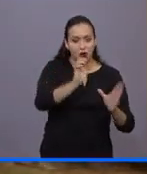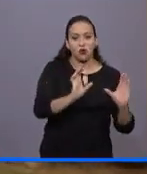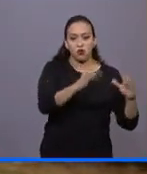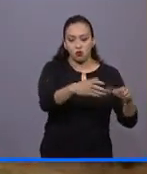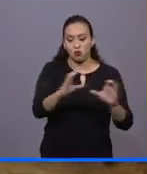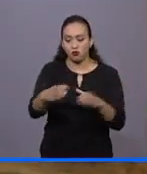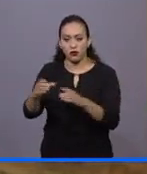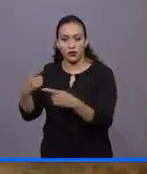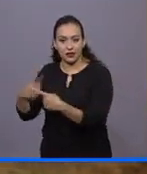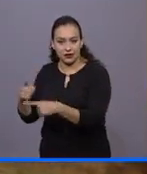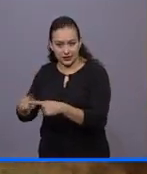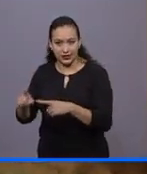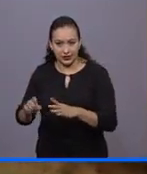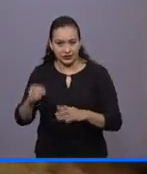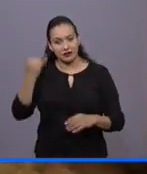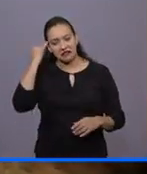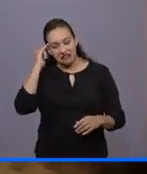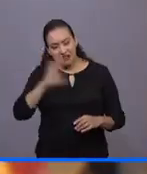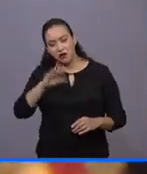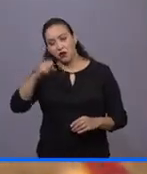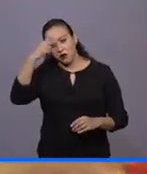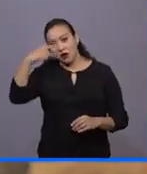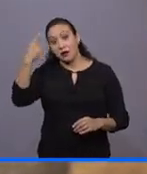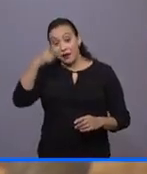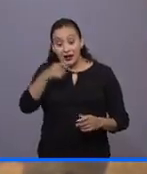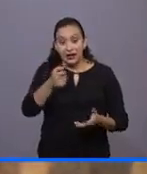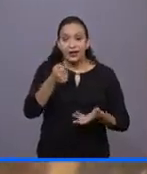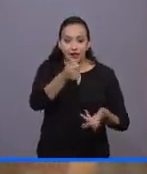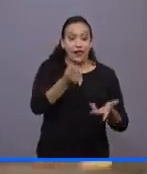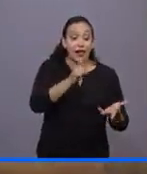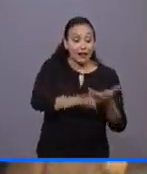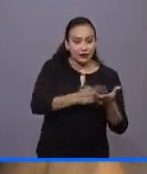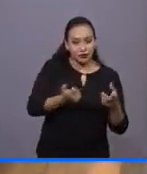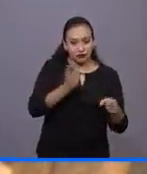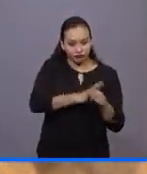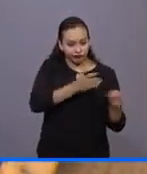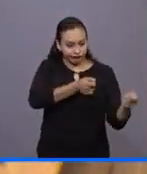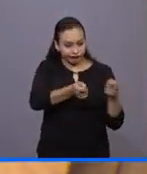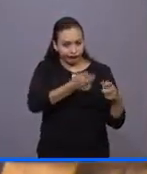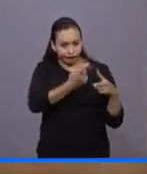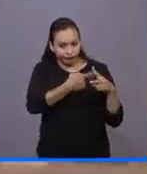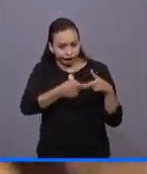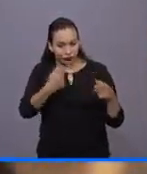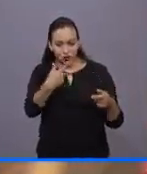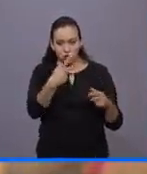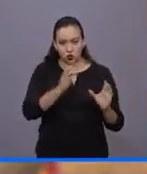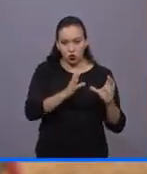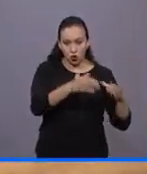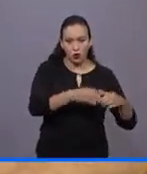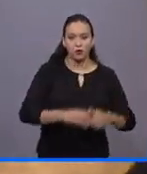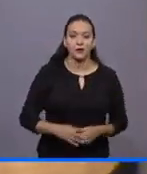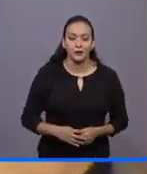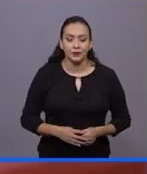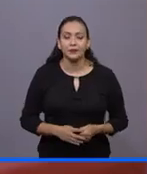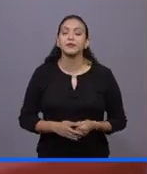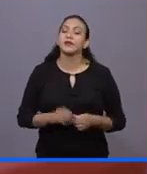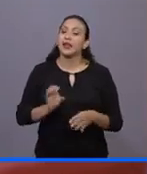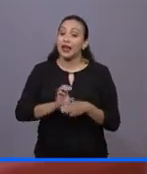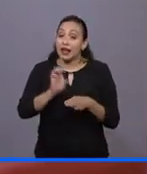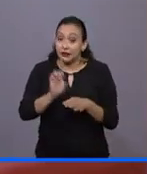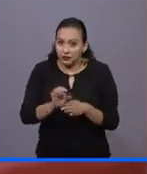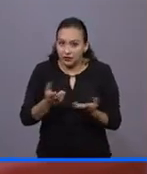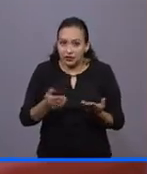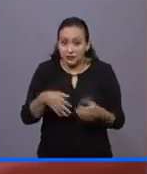los procedimientos para que dichas comunidades las administren y ejerzan conforme al marco legal. Precisó que en tanto no se cuente